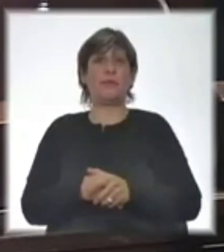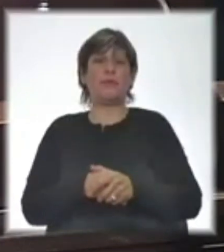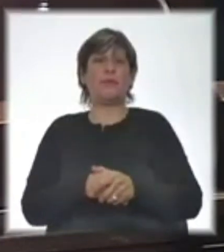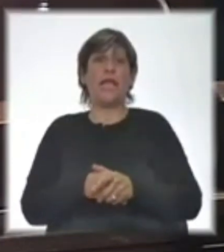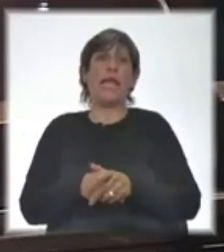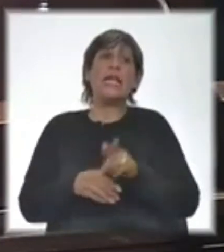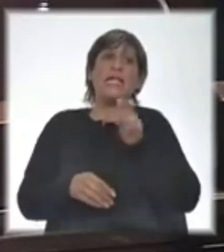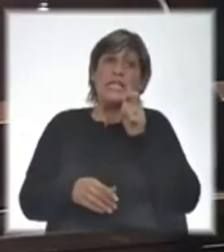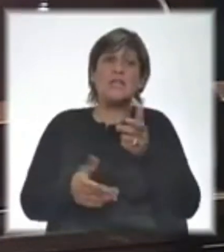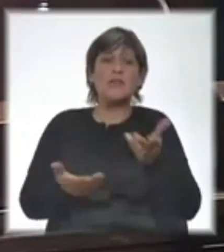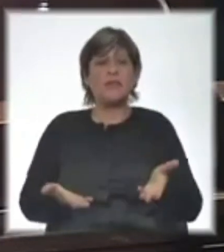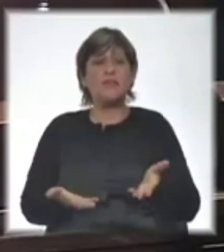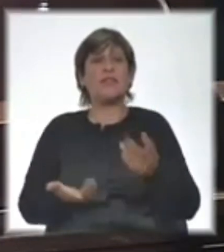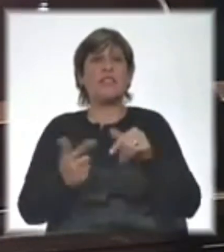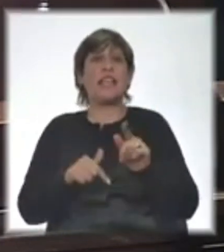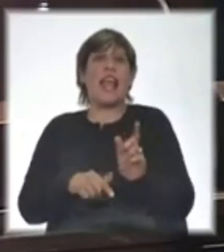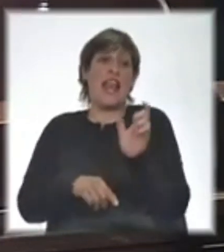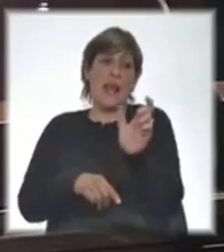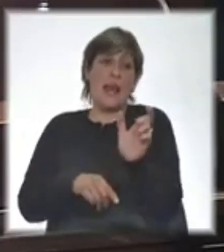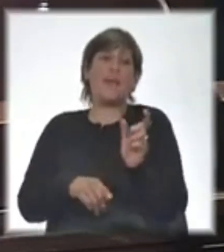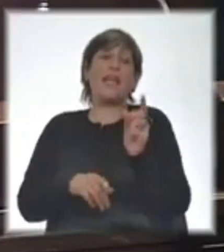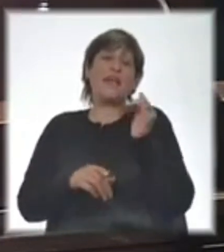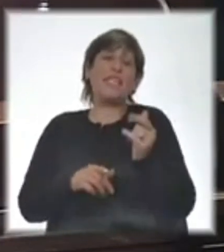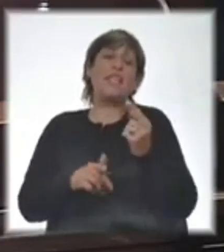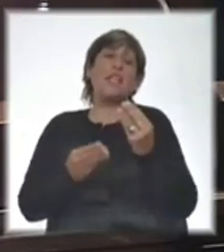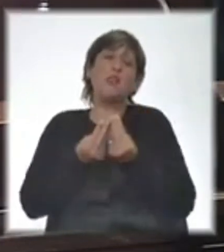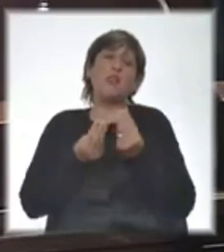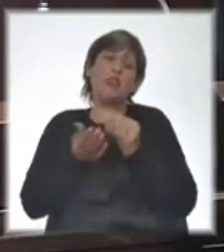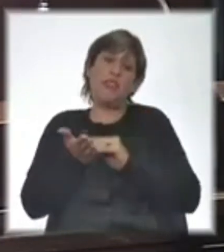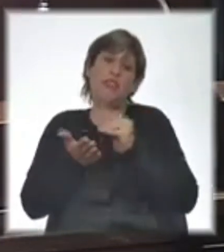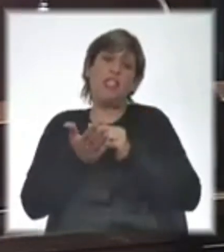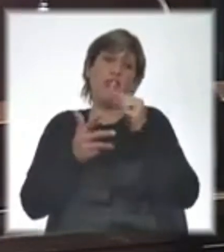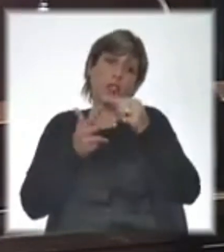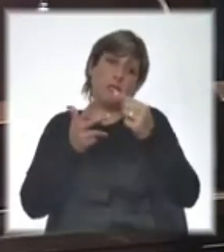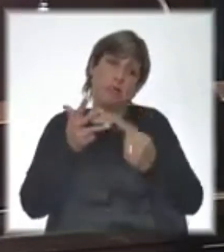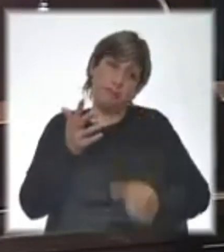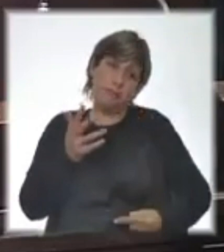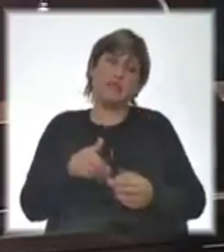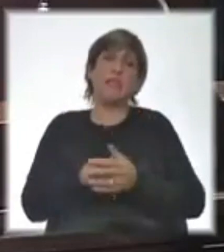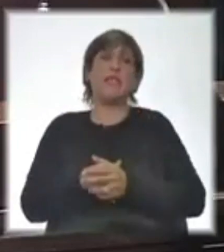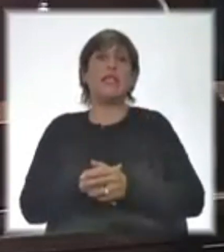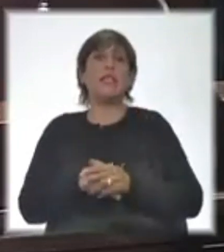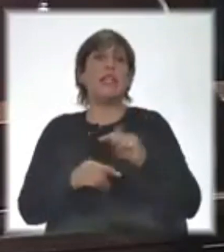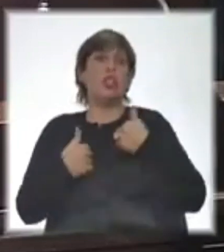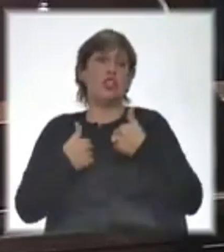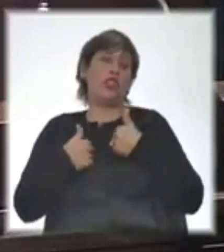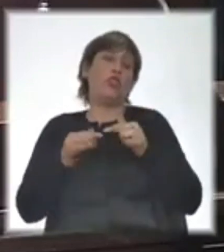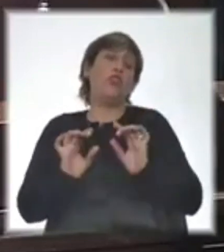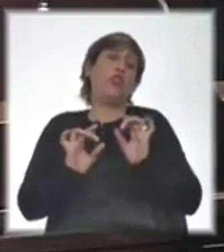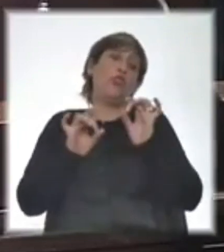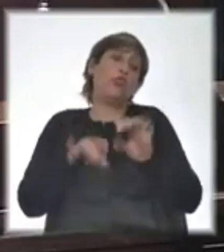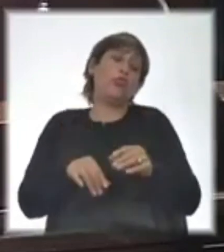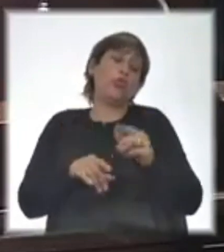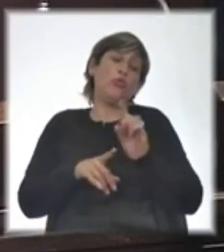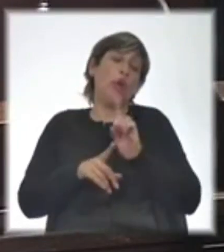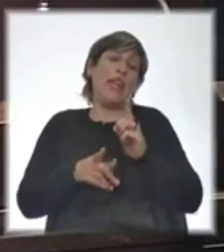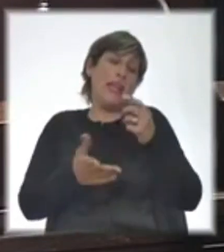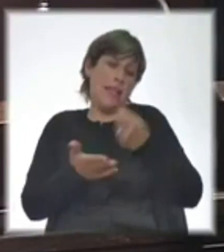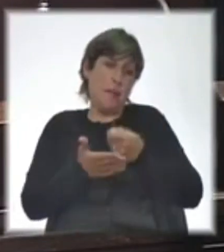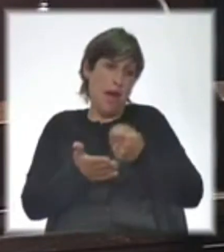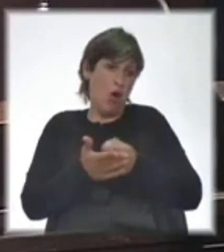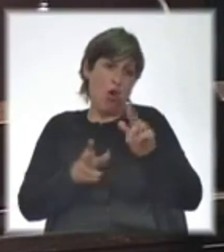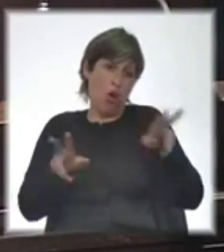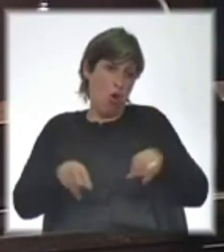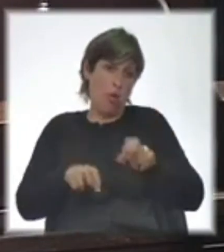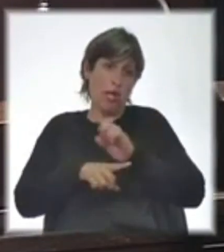Es decir que la palabra tiene muchas acepciones. Yo no me refería a la acepción remunerada,